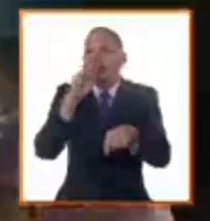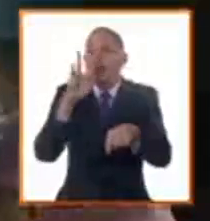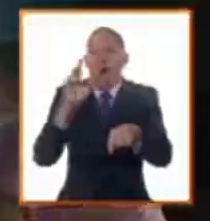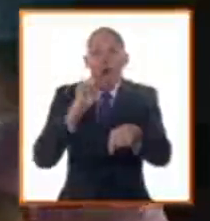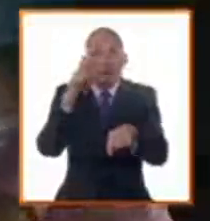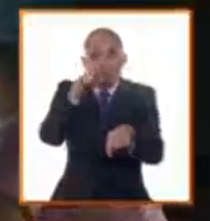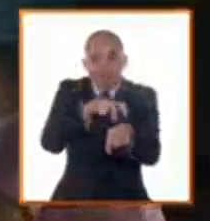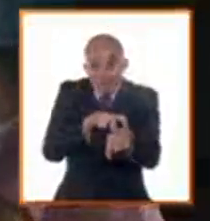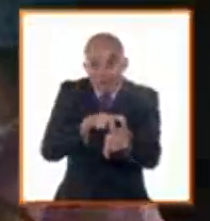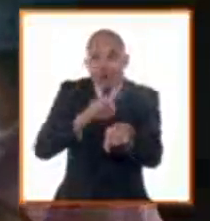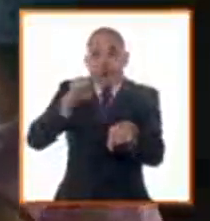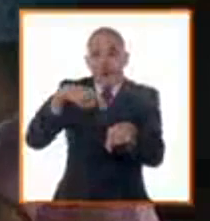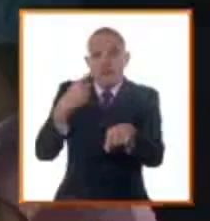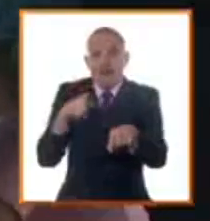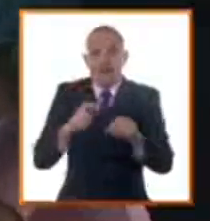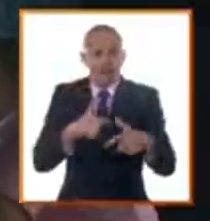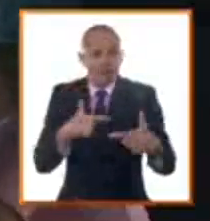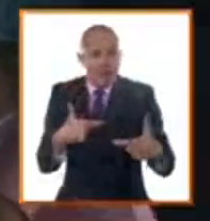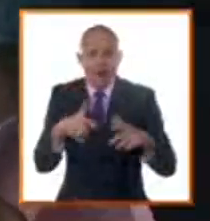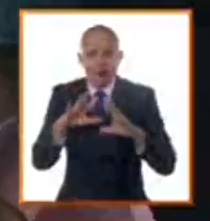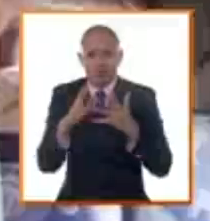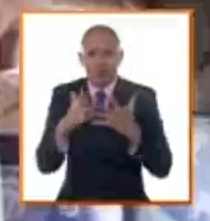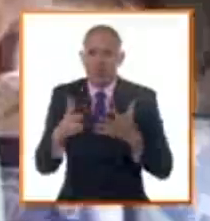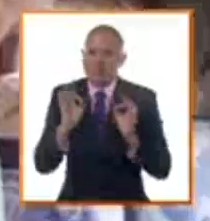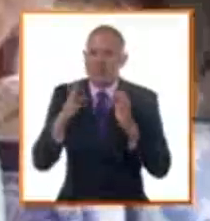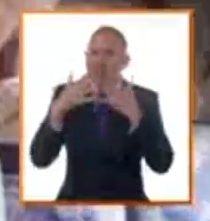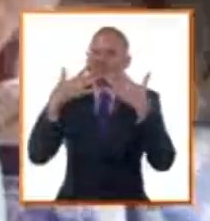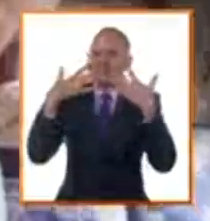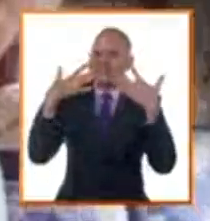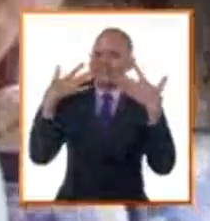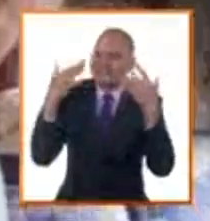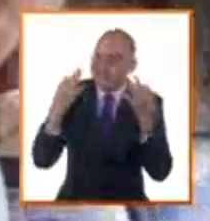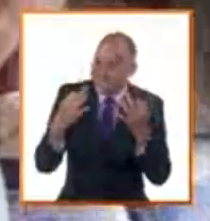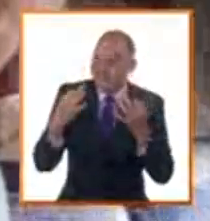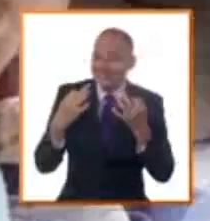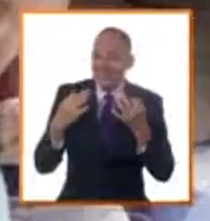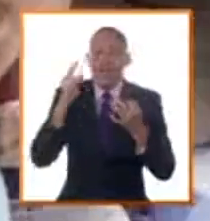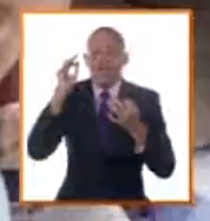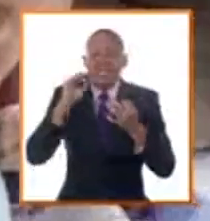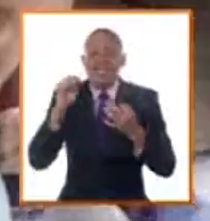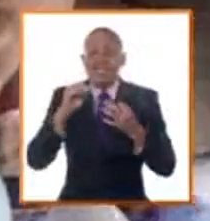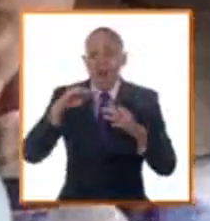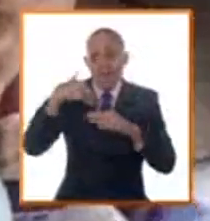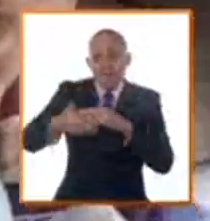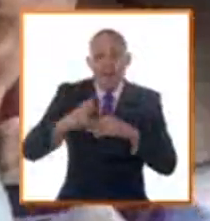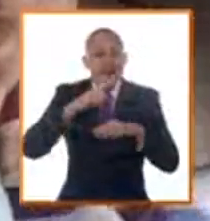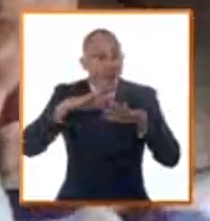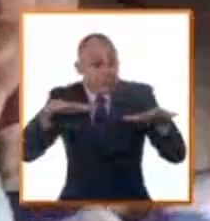su profesionalidad y esa sonrisa en medio de tan difíciles circunstancias.